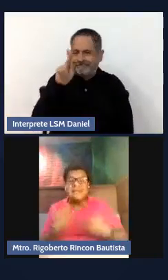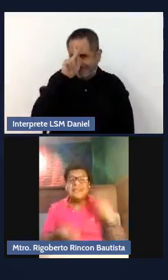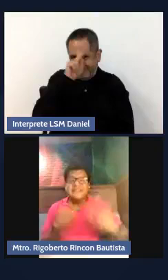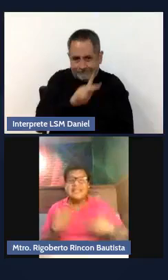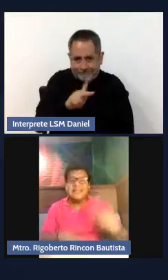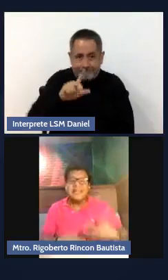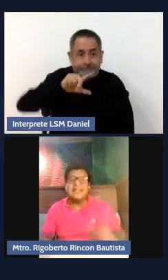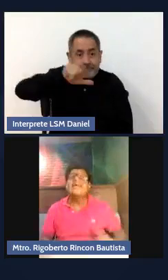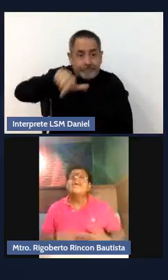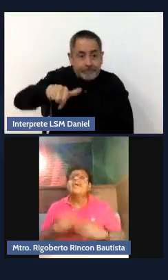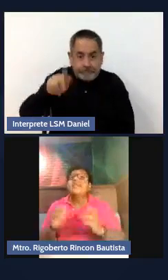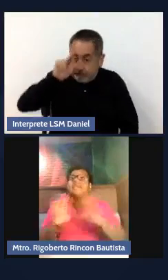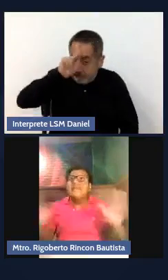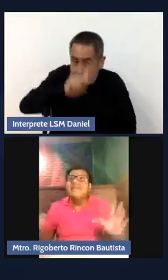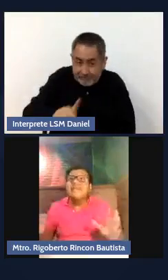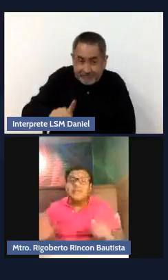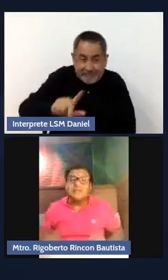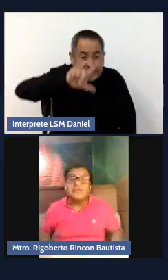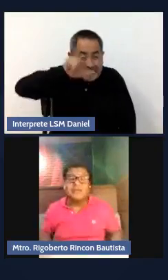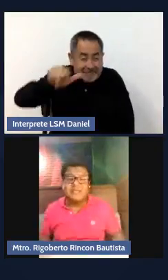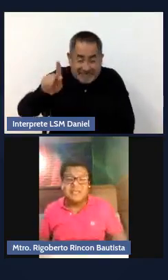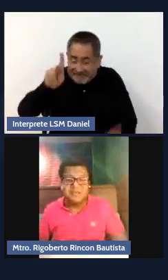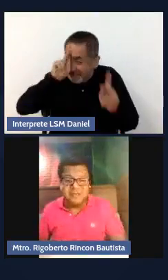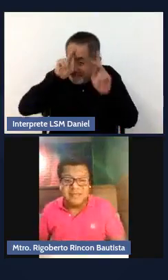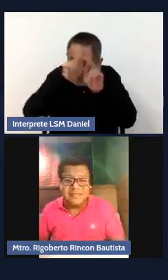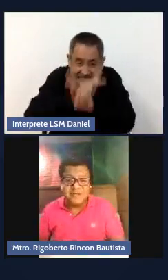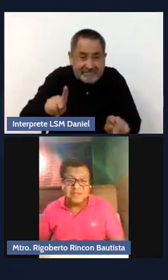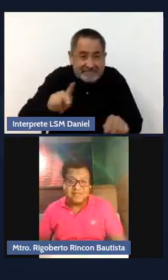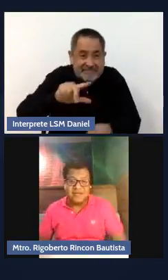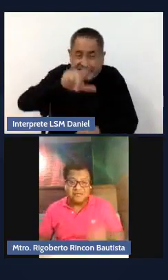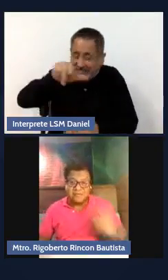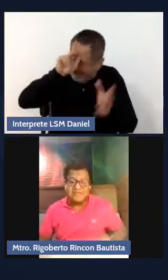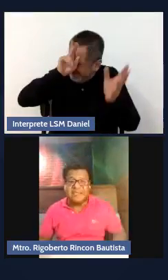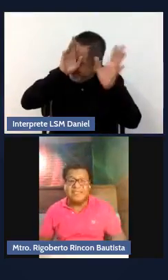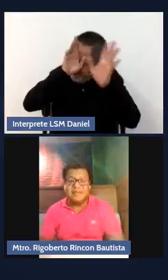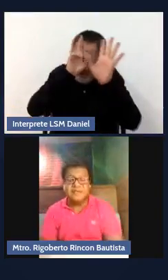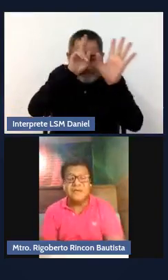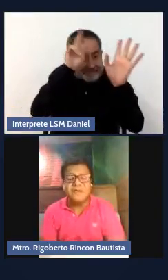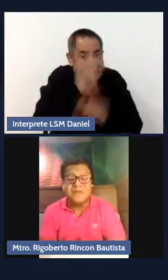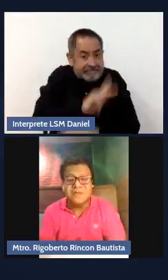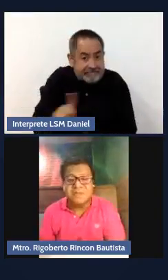desencadenar diversas consecuencias importantes en nuestra salud. Siguiente, por favor.